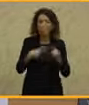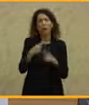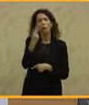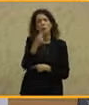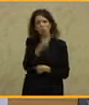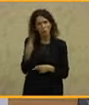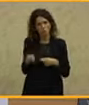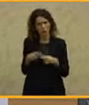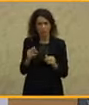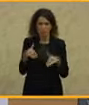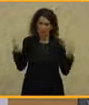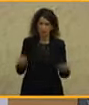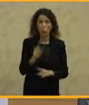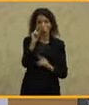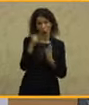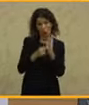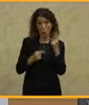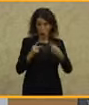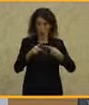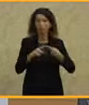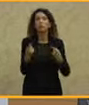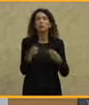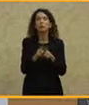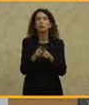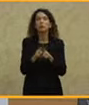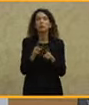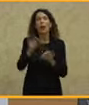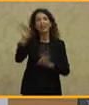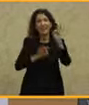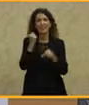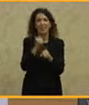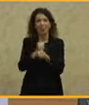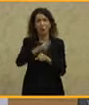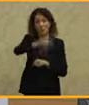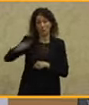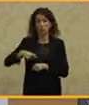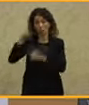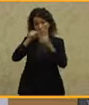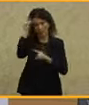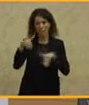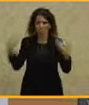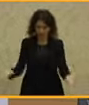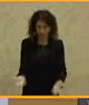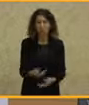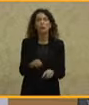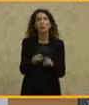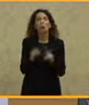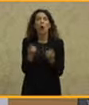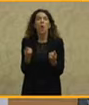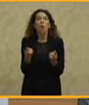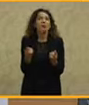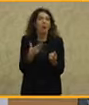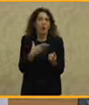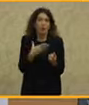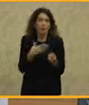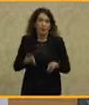compromiso político. 1. Aumentar considerablemente la tasa de empleo de las personas con trastorno mental. No podemos seguir